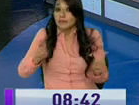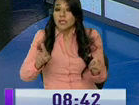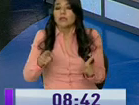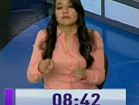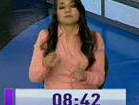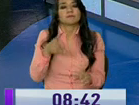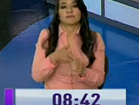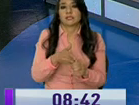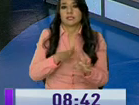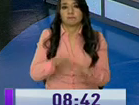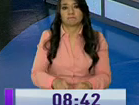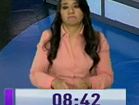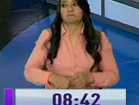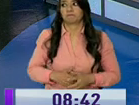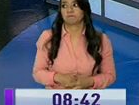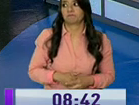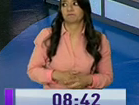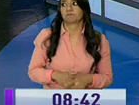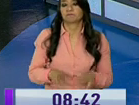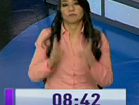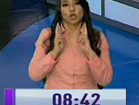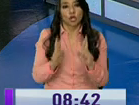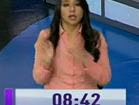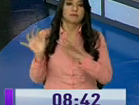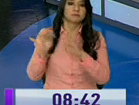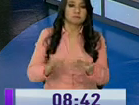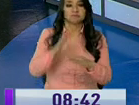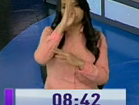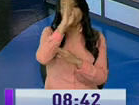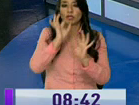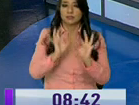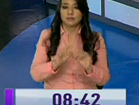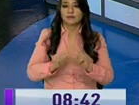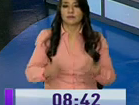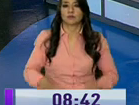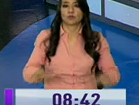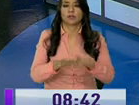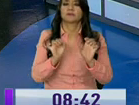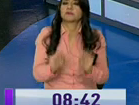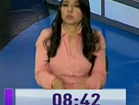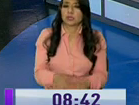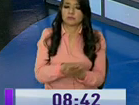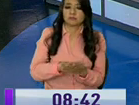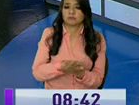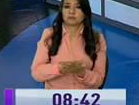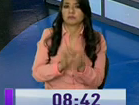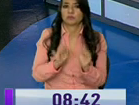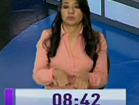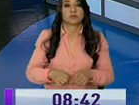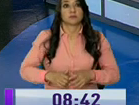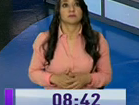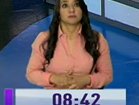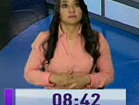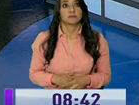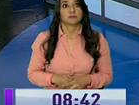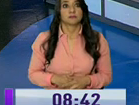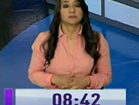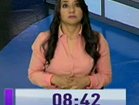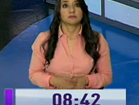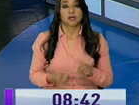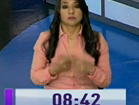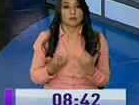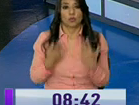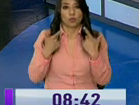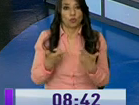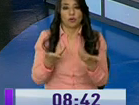todavía. Bueno, esperemos que haya ya presencia policial en estos diferentes sectores donde se están provocando estos desmanes. Exacto. Pues no, todavía no hay